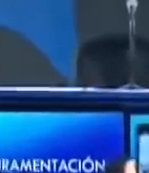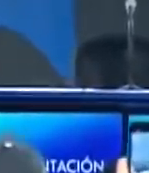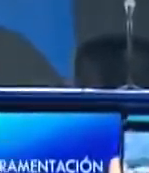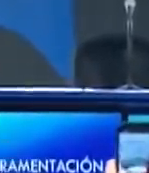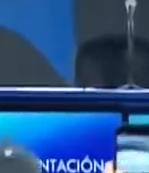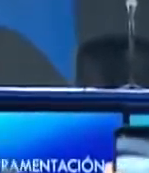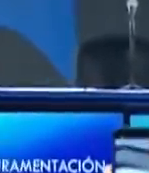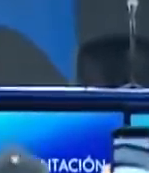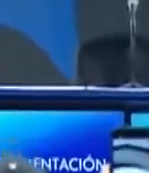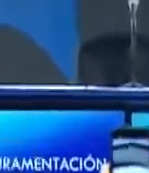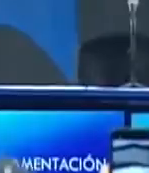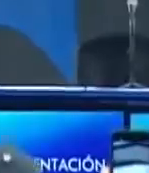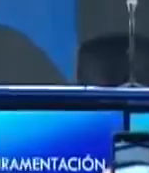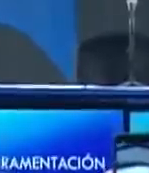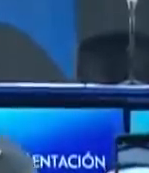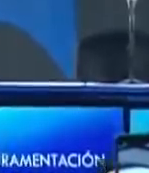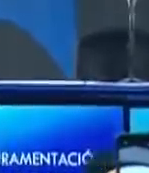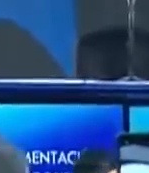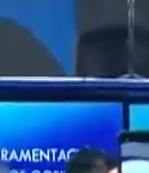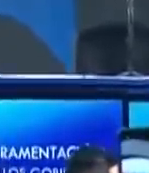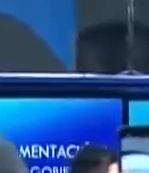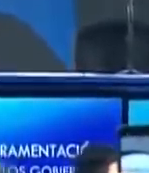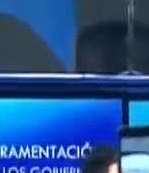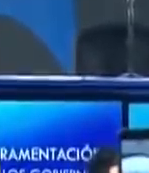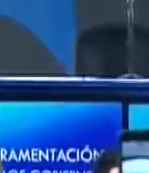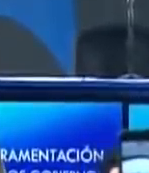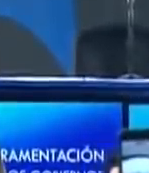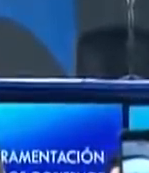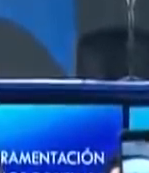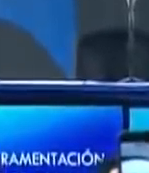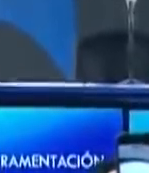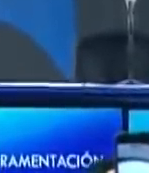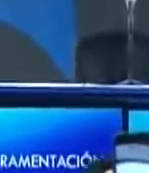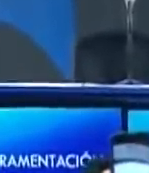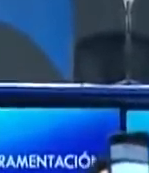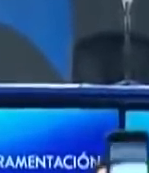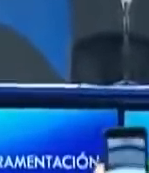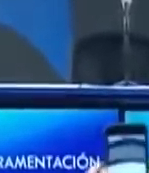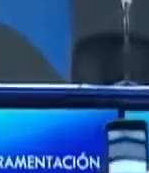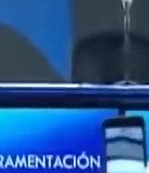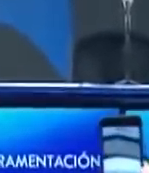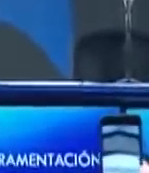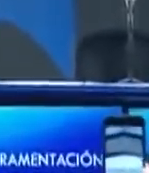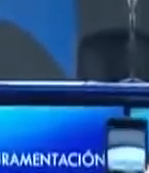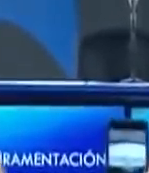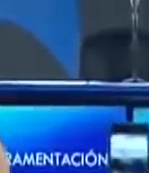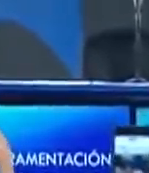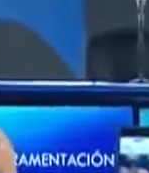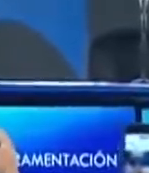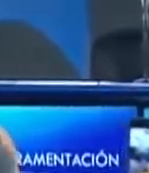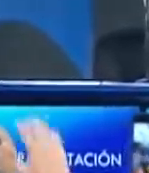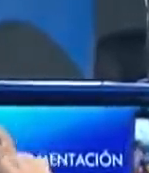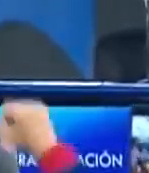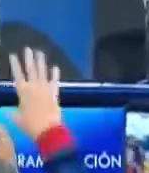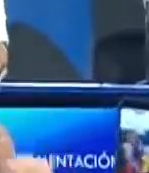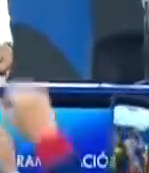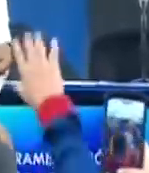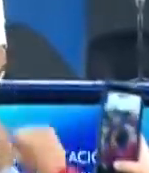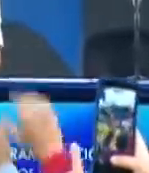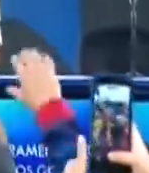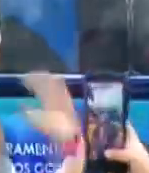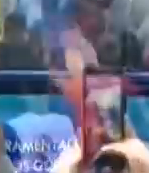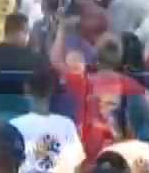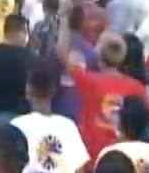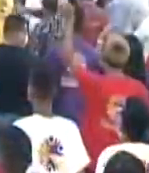inédito de ejercicio de democracia directa y cumpliendo además los preceptos constitucionales para